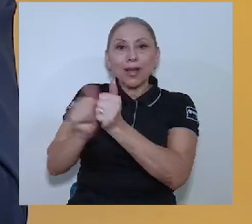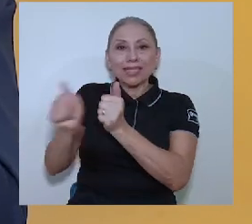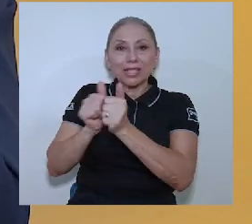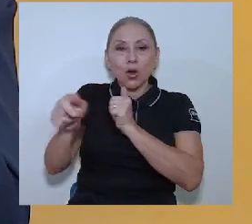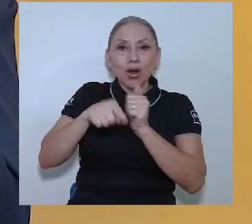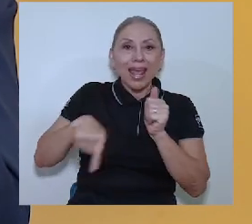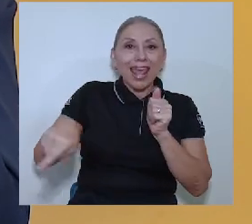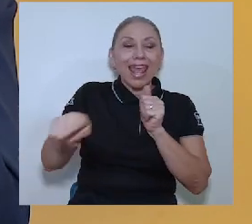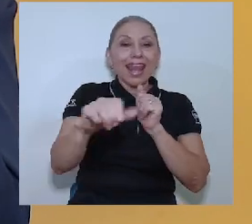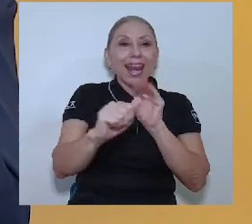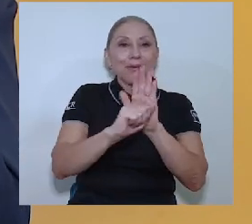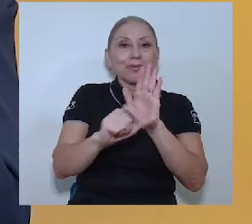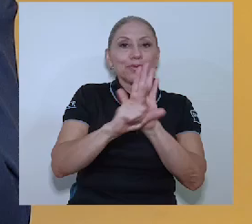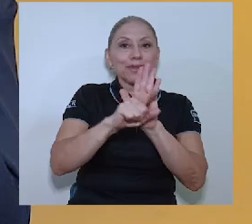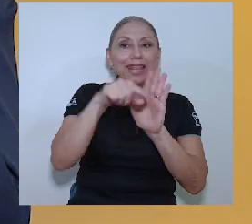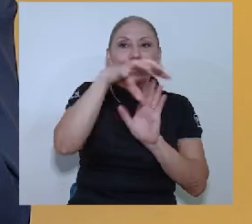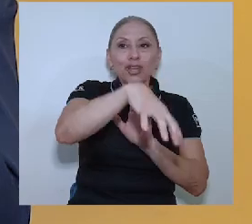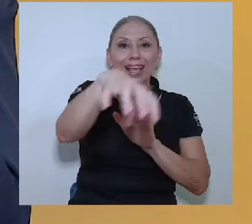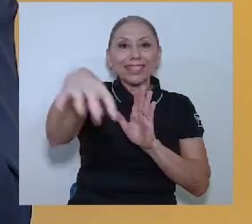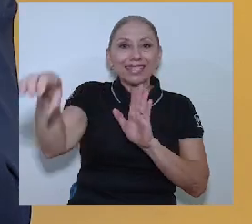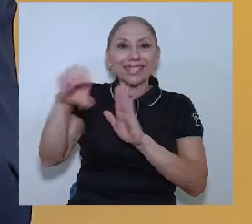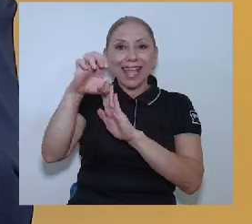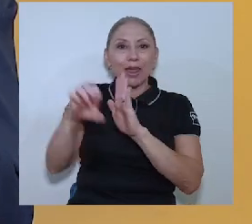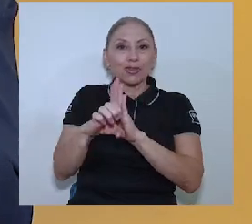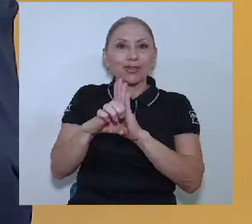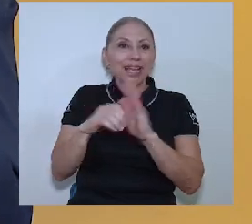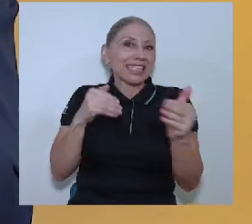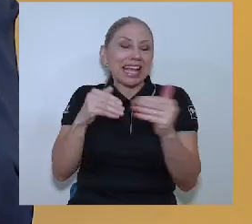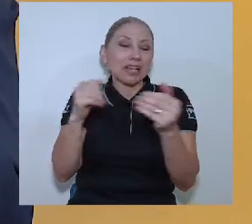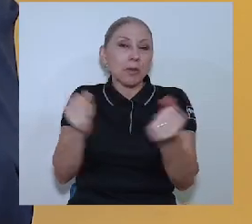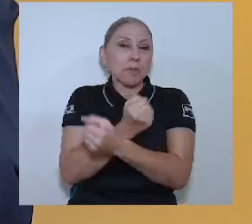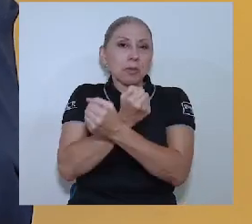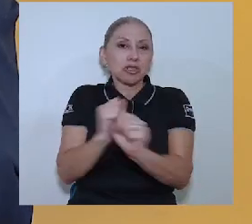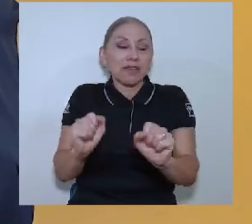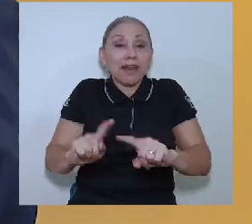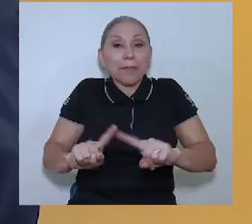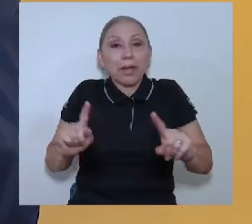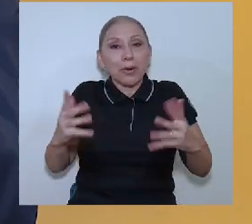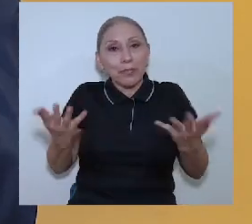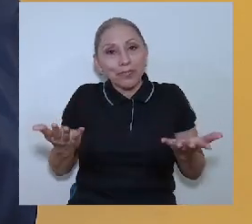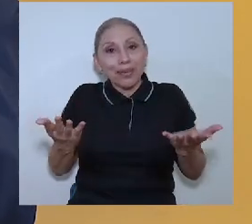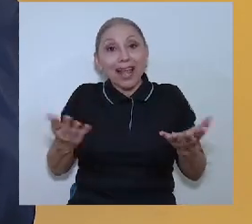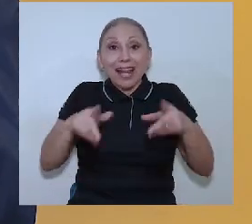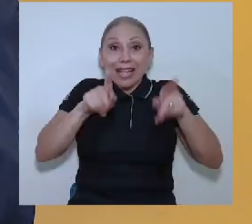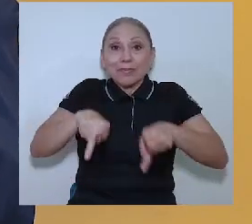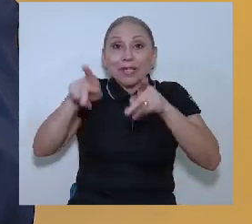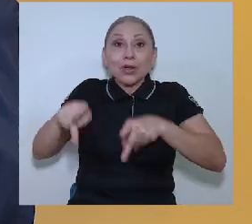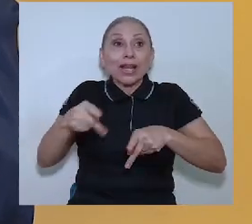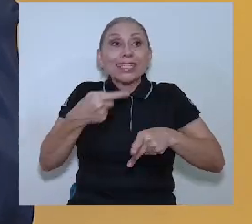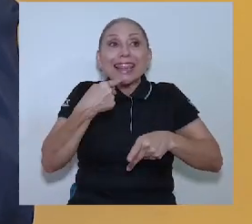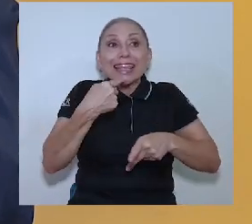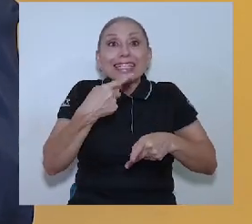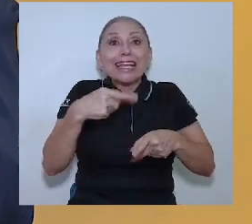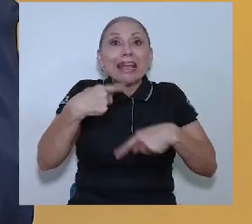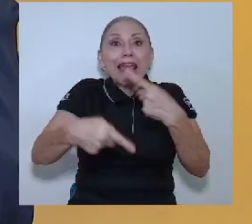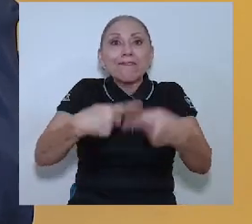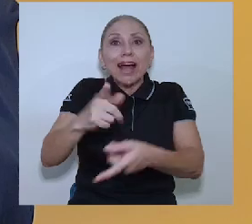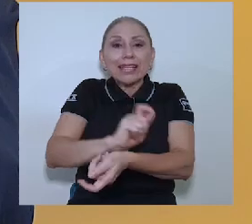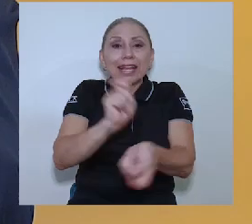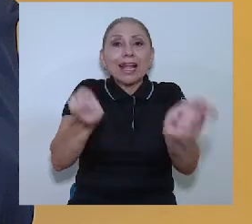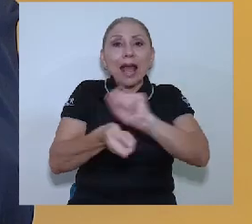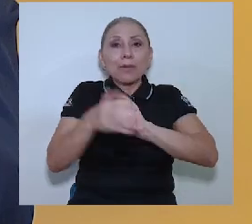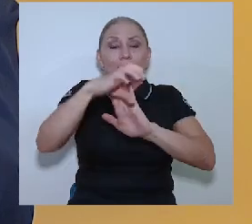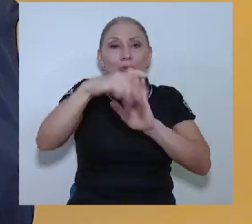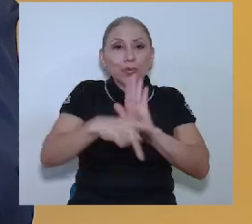es prácticamente una tarea imposible, ¿verdad? Pero bueno, eso, quienes anuncian cambios en la Constitución normalmente